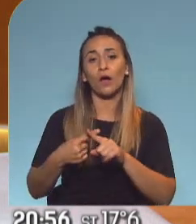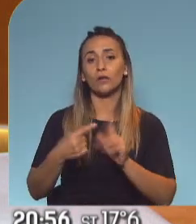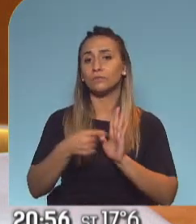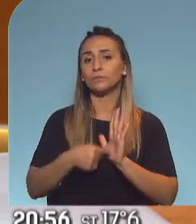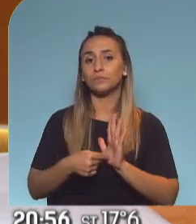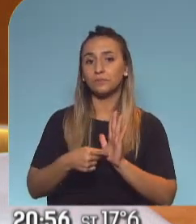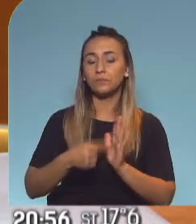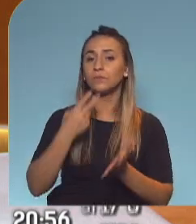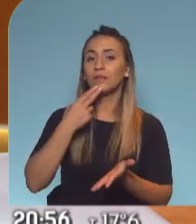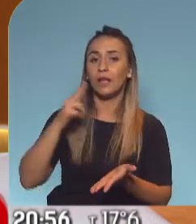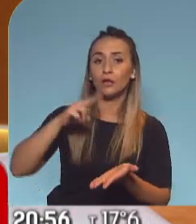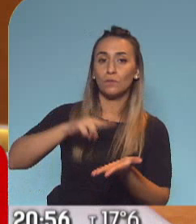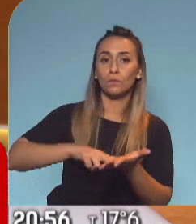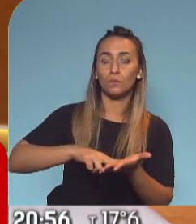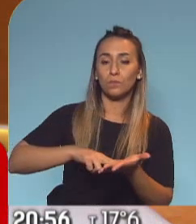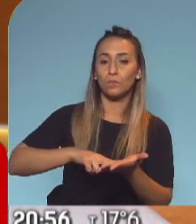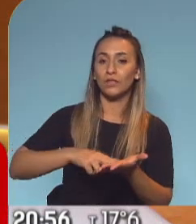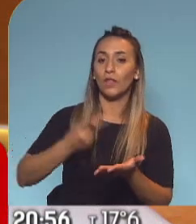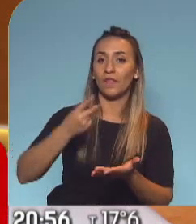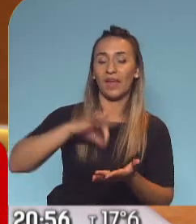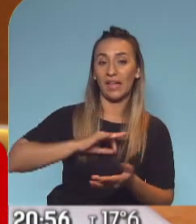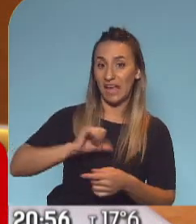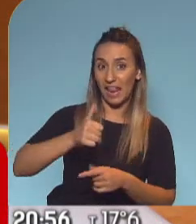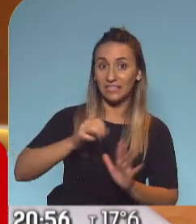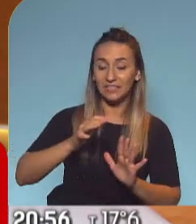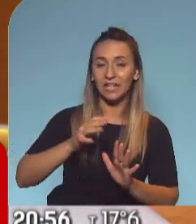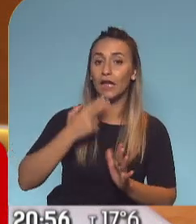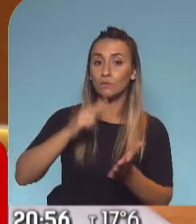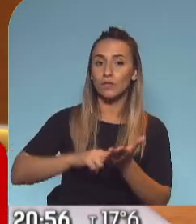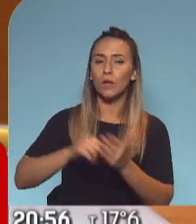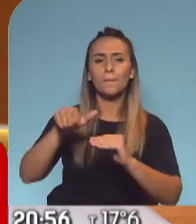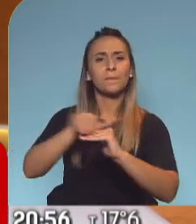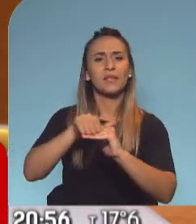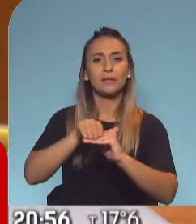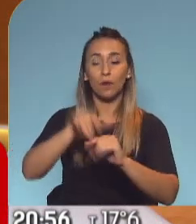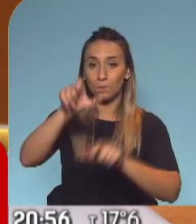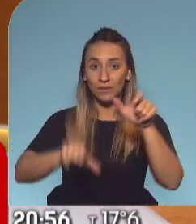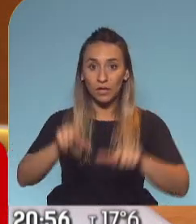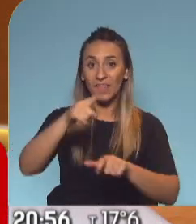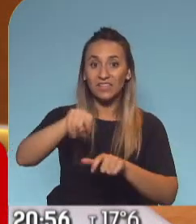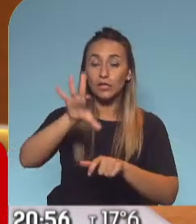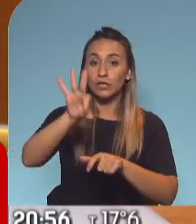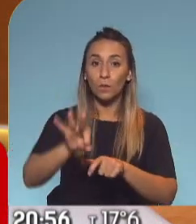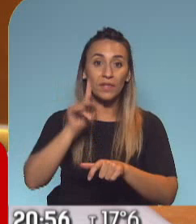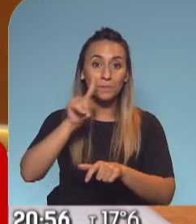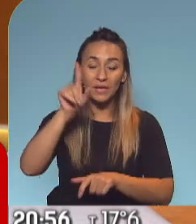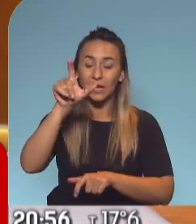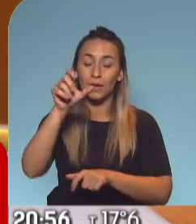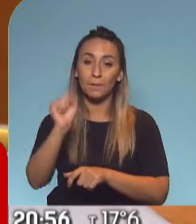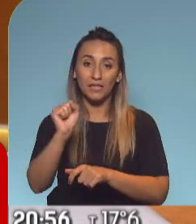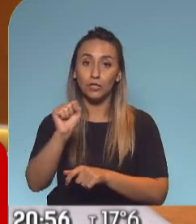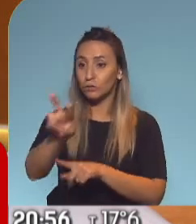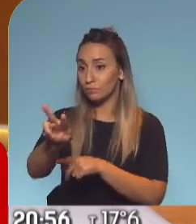mínimo no imponible con respecto al impuesto a las ganancias que eximir a aquellos que cobren hasta 150 mil pesos brutos de tributar